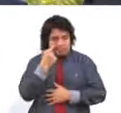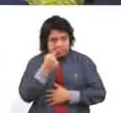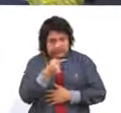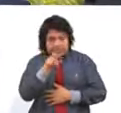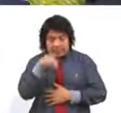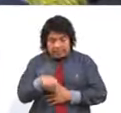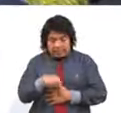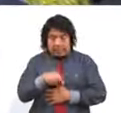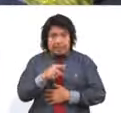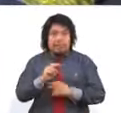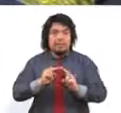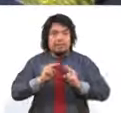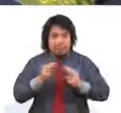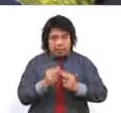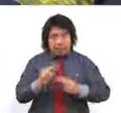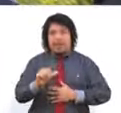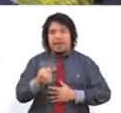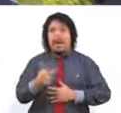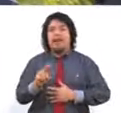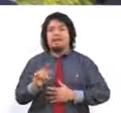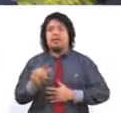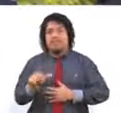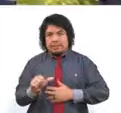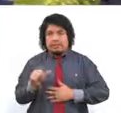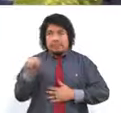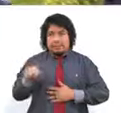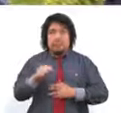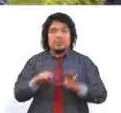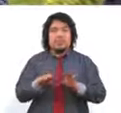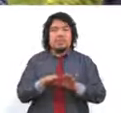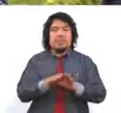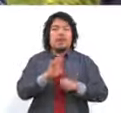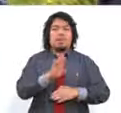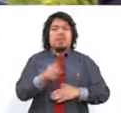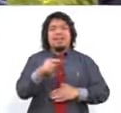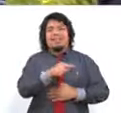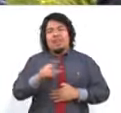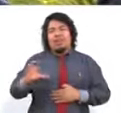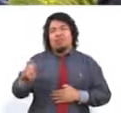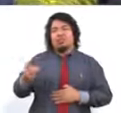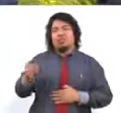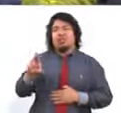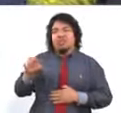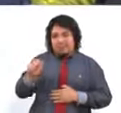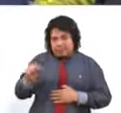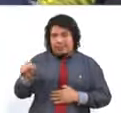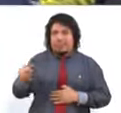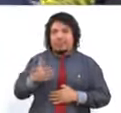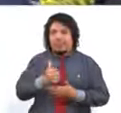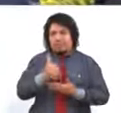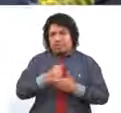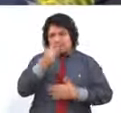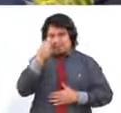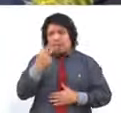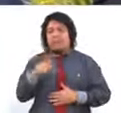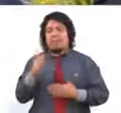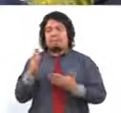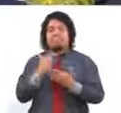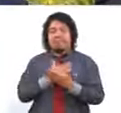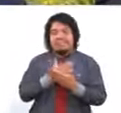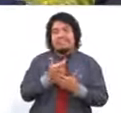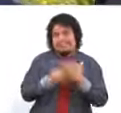unidad queremos que lo vean como si fuera en apoyo también a los cóndores de la Ciudad de México, solo que muchísimo más barato.